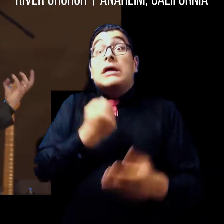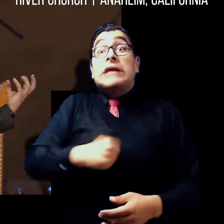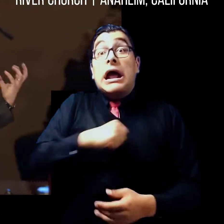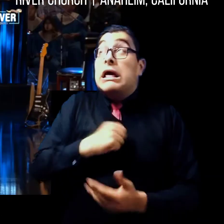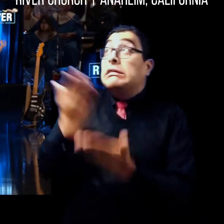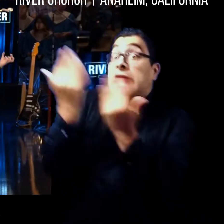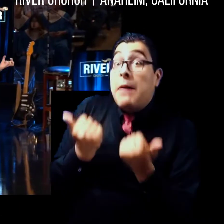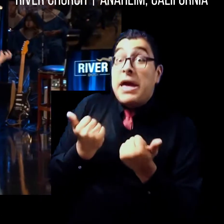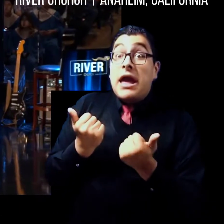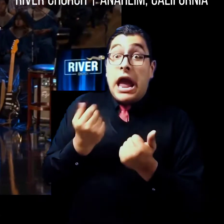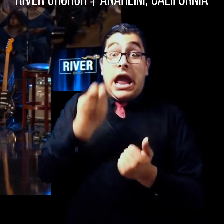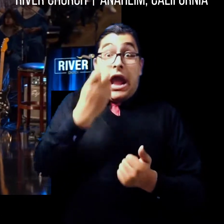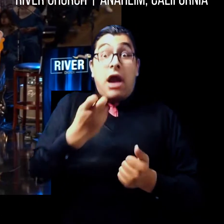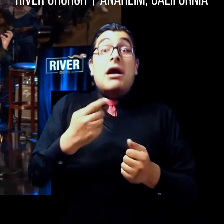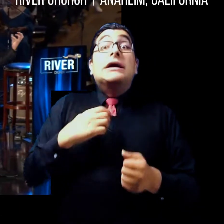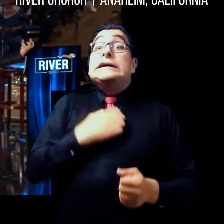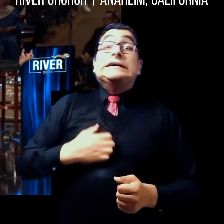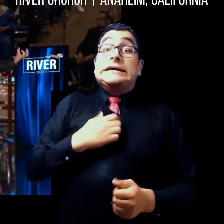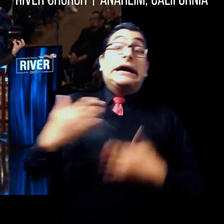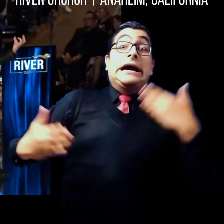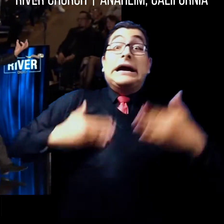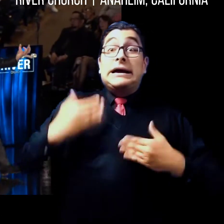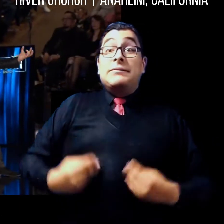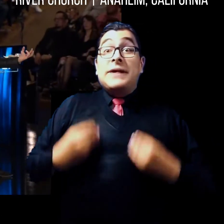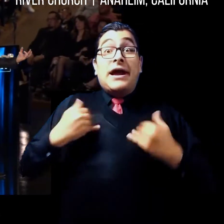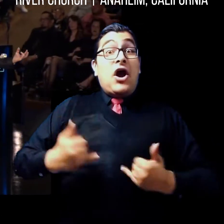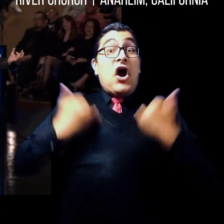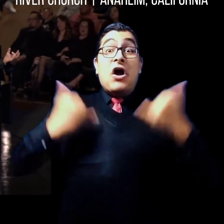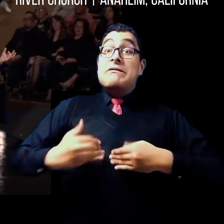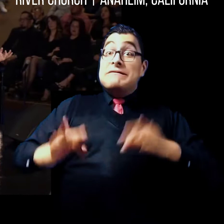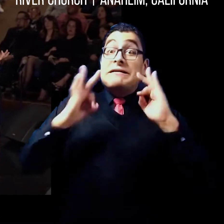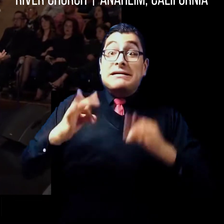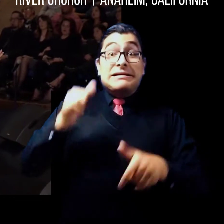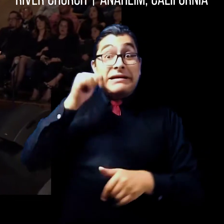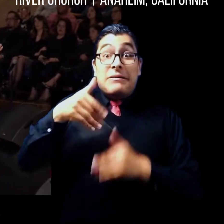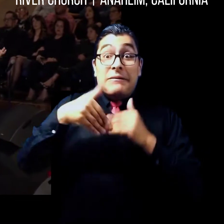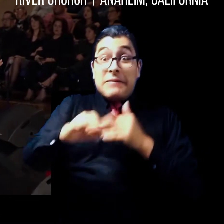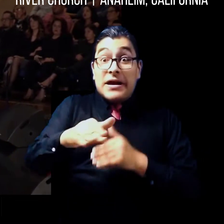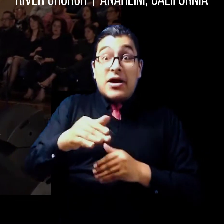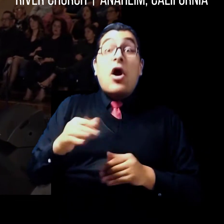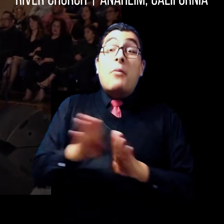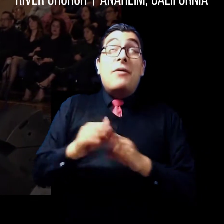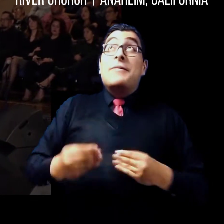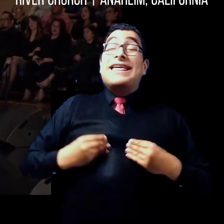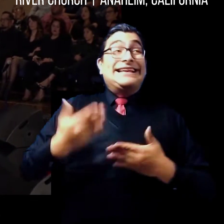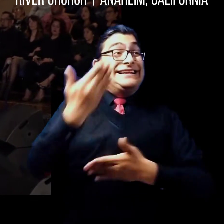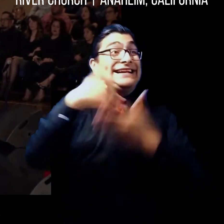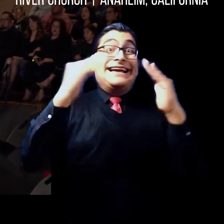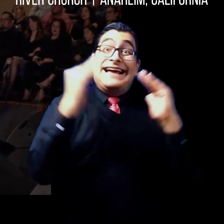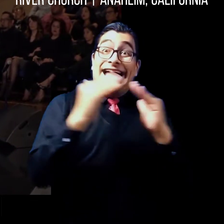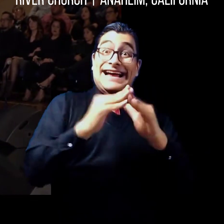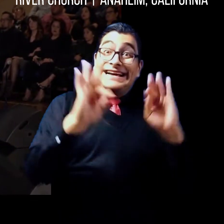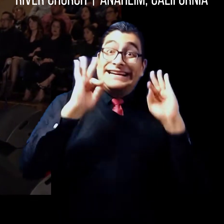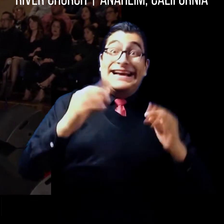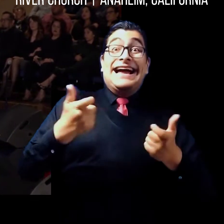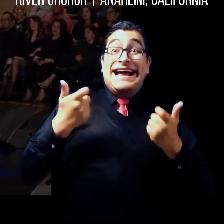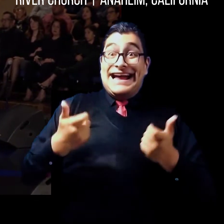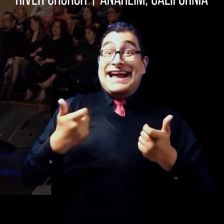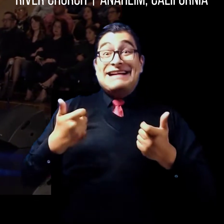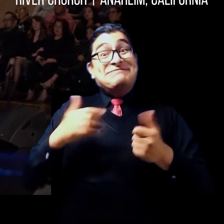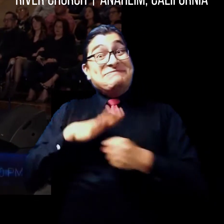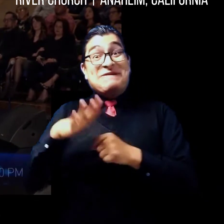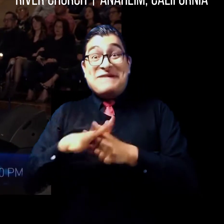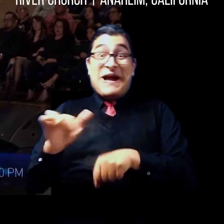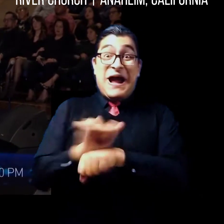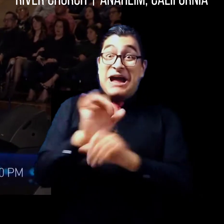tu fuente de alegría, tu elixir de la juventud y de la alegría es tu prosperidad, el auto que conduces, la casa en la